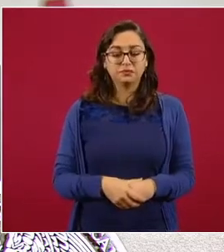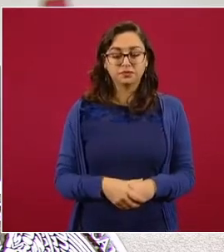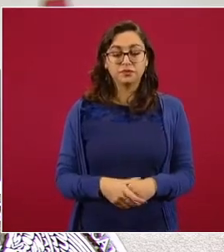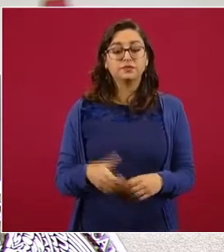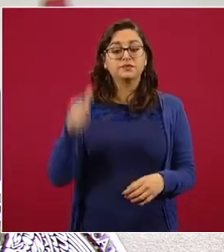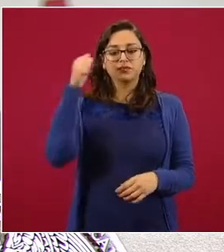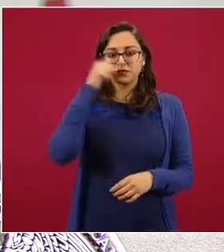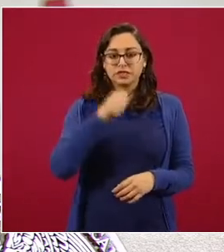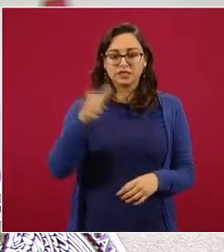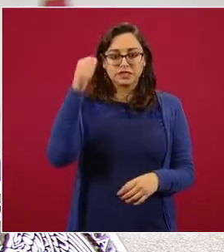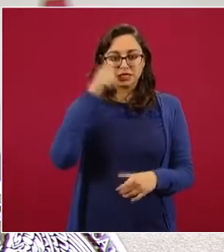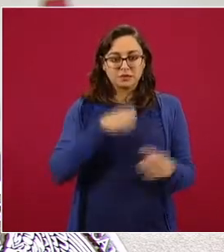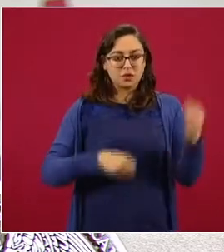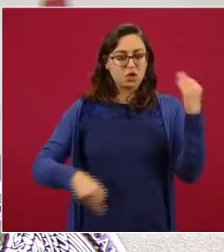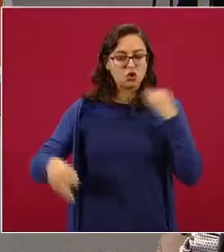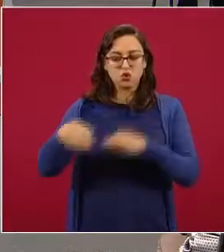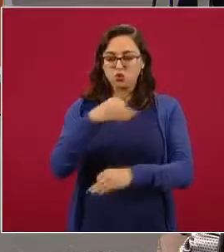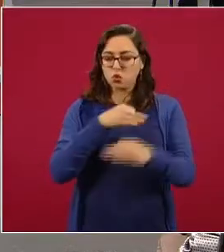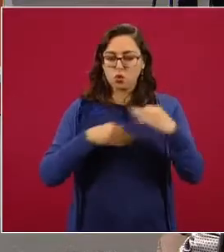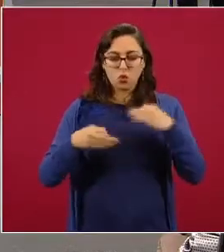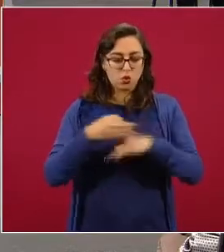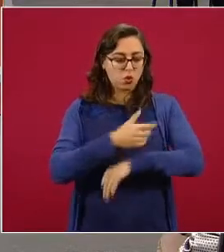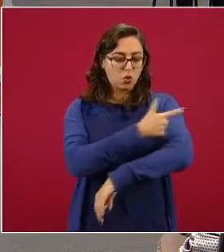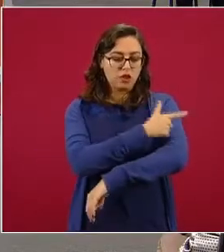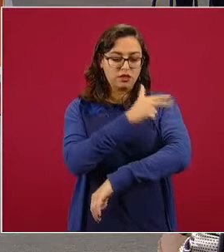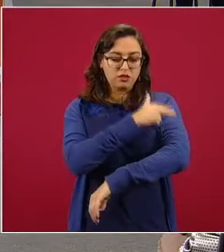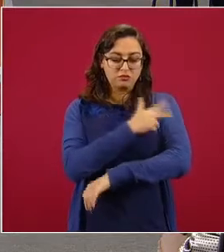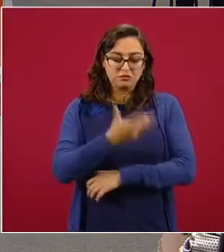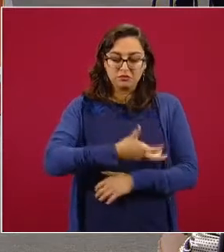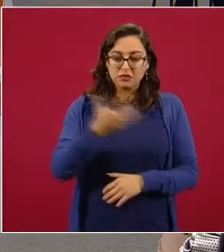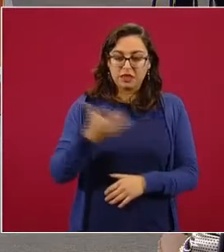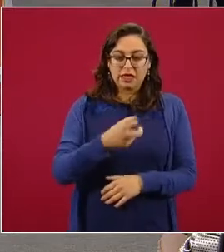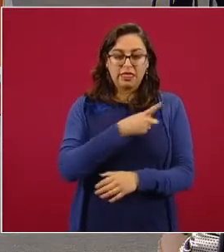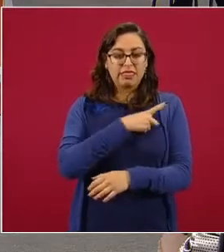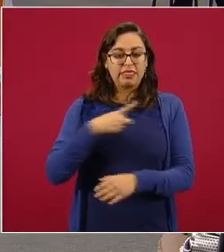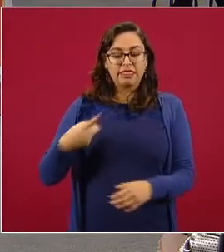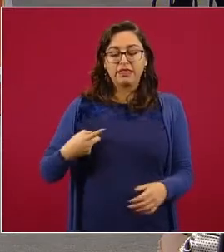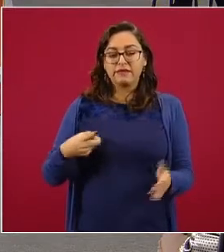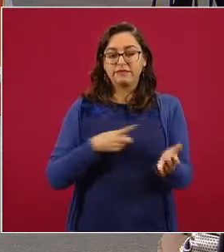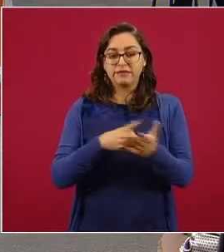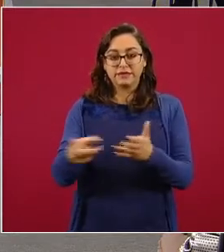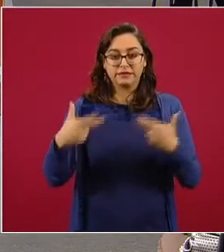el irrestricto respeto a los derechos humanos.